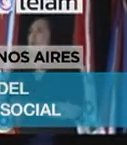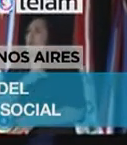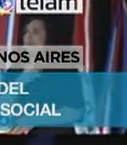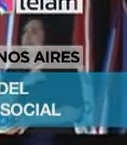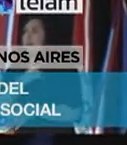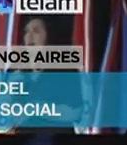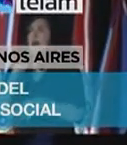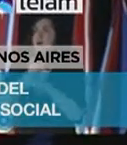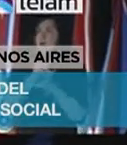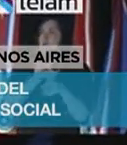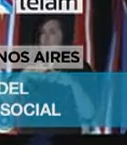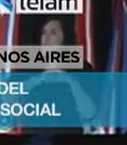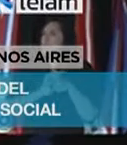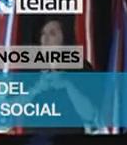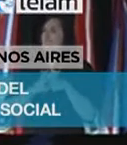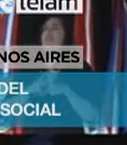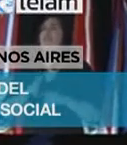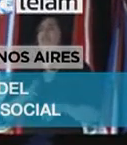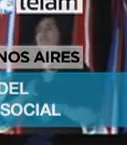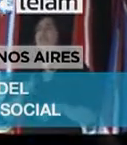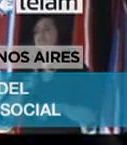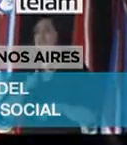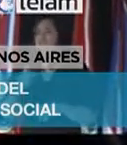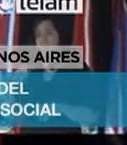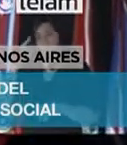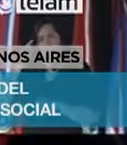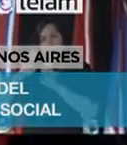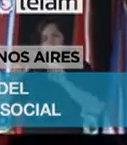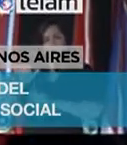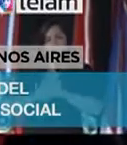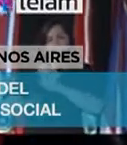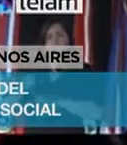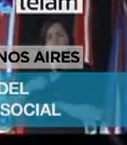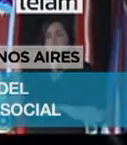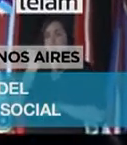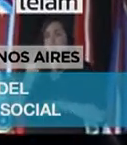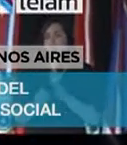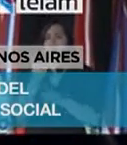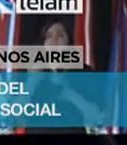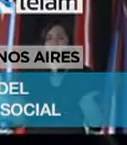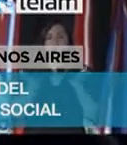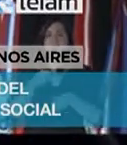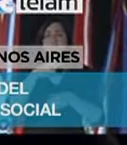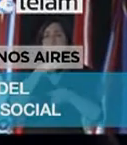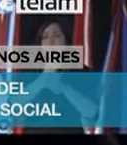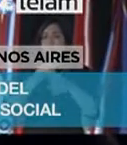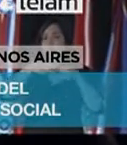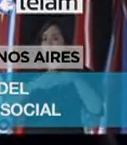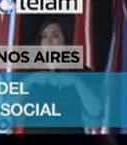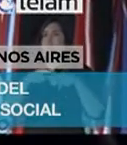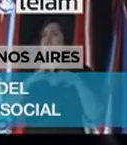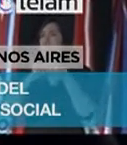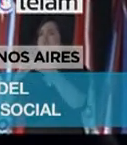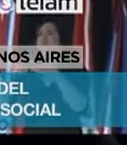técnicas, esto sin duda alguna es estratégico para el desarrollo futuro de nuestro país. Por eso